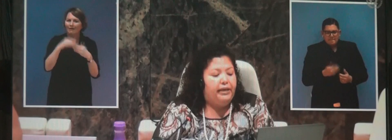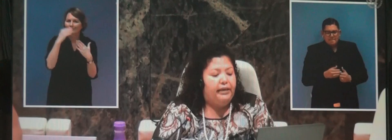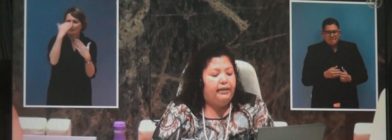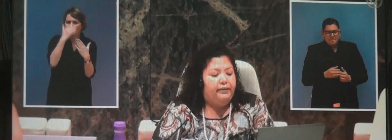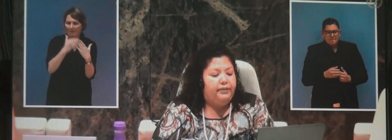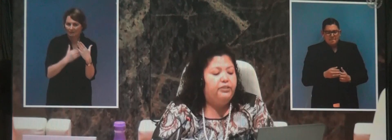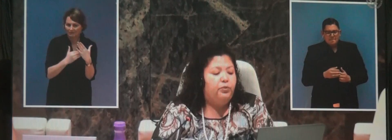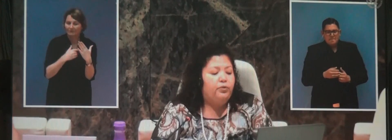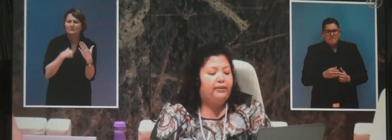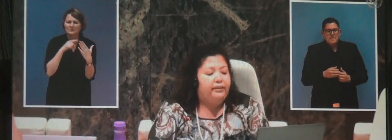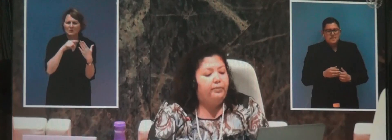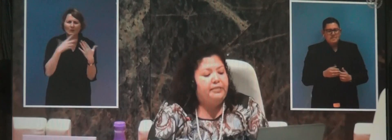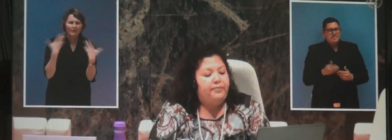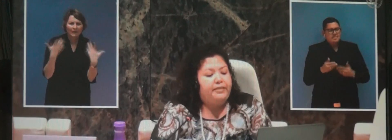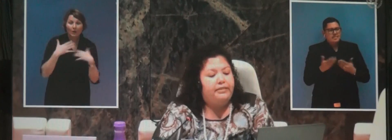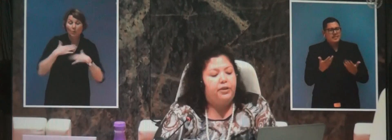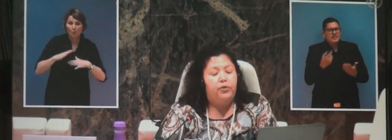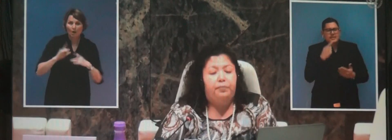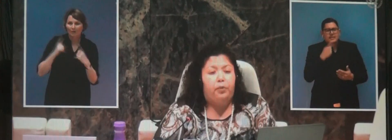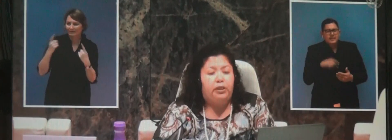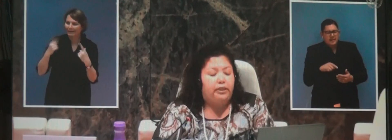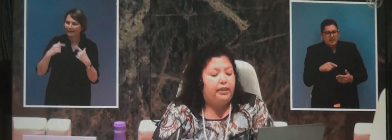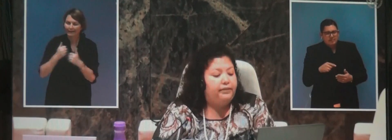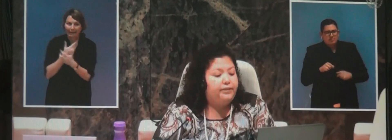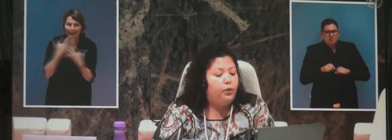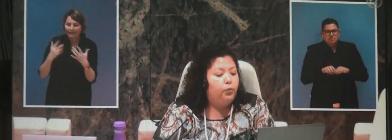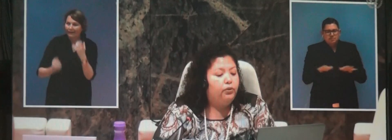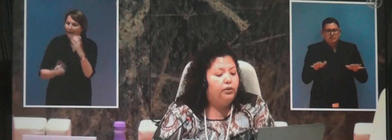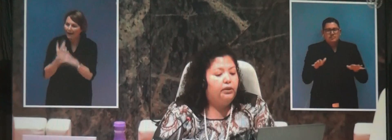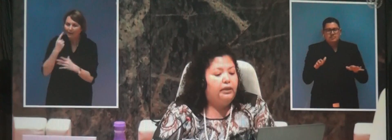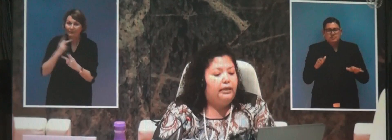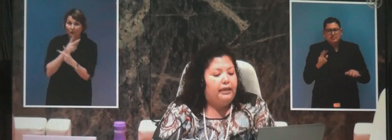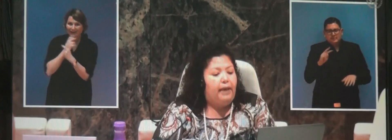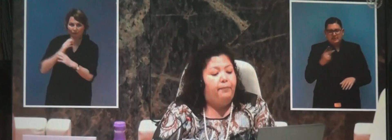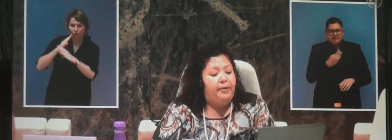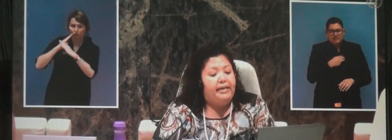sido distribuido a través del Viceministerio de Políticas de Salud,